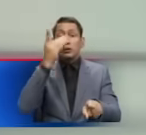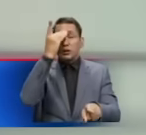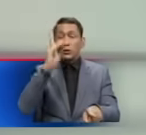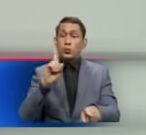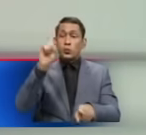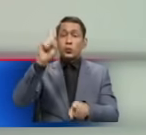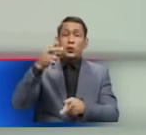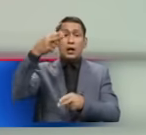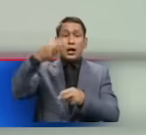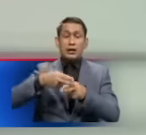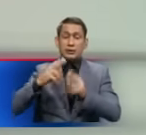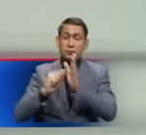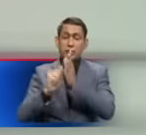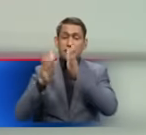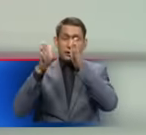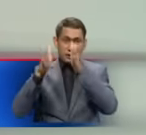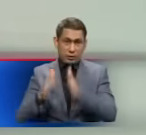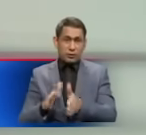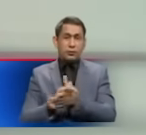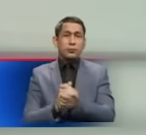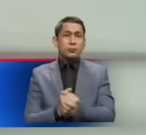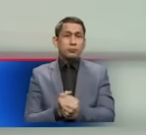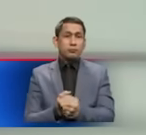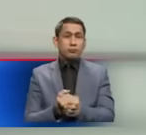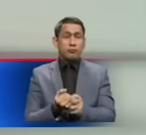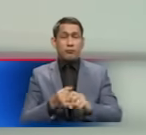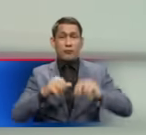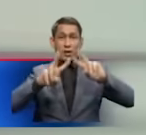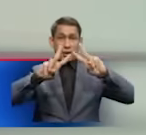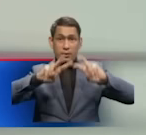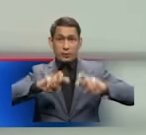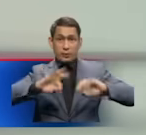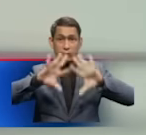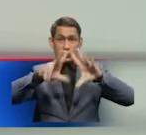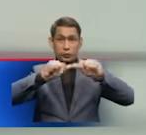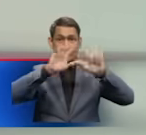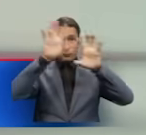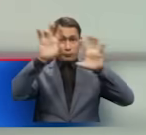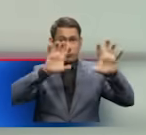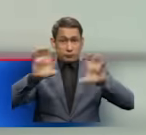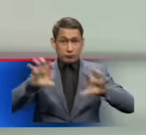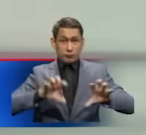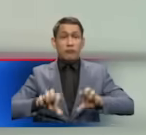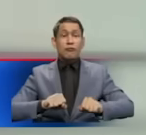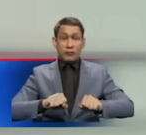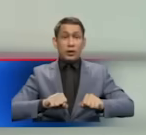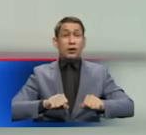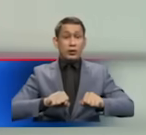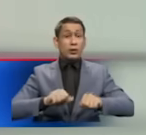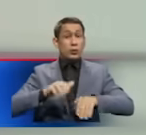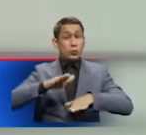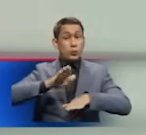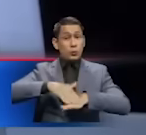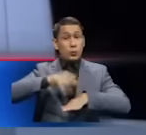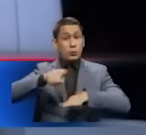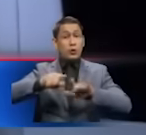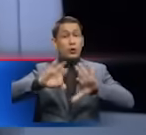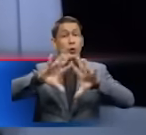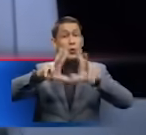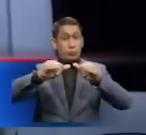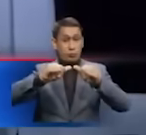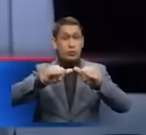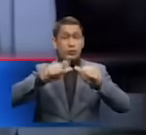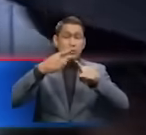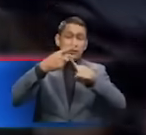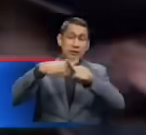nace del caso Metástasis. Y en el caso Metástasis también hay jueces involucrados de la Corte Nacional de Justicia y está involucrado el expresidente